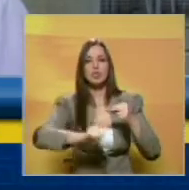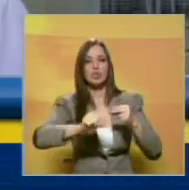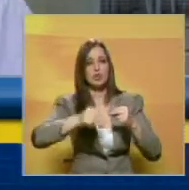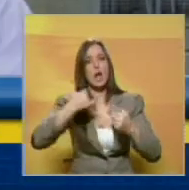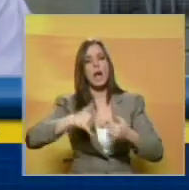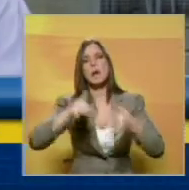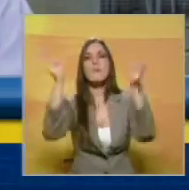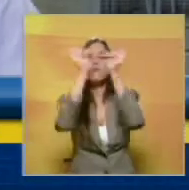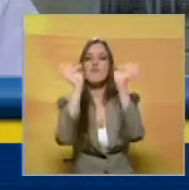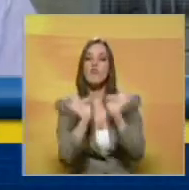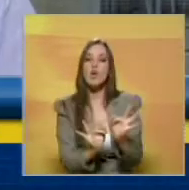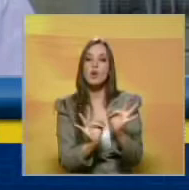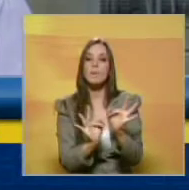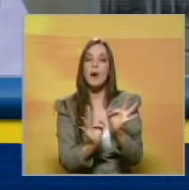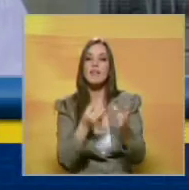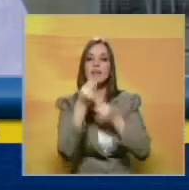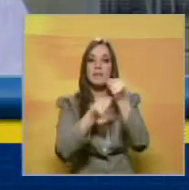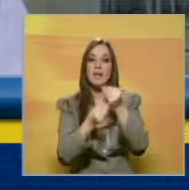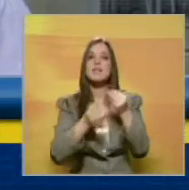si hay fórmulas para llegarle al corazón de los muchachos, si hay